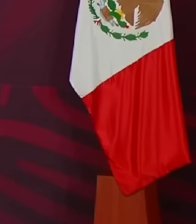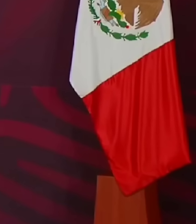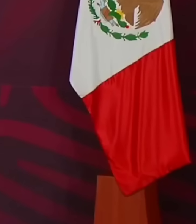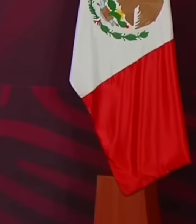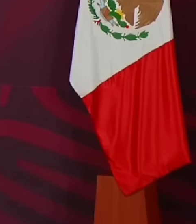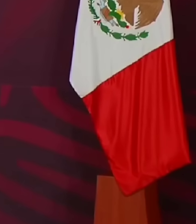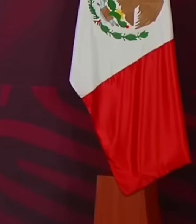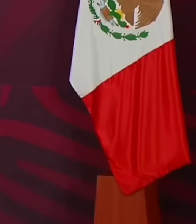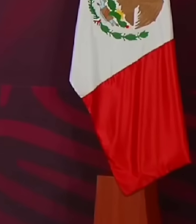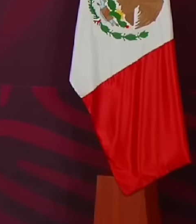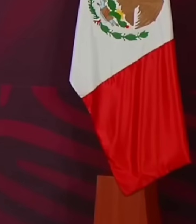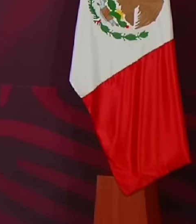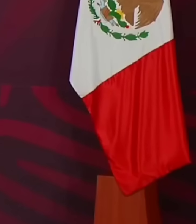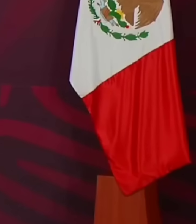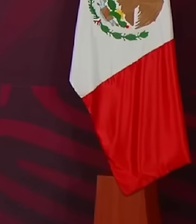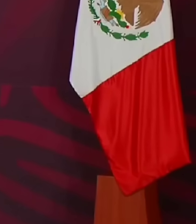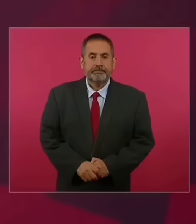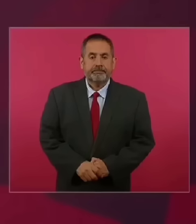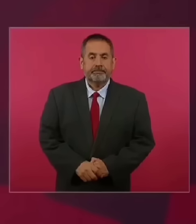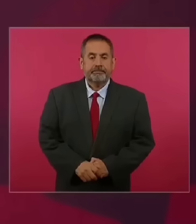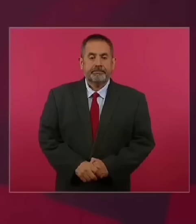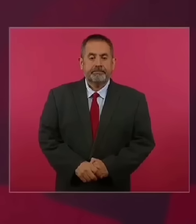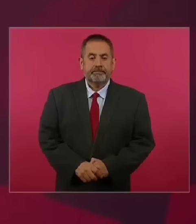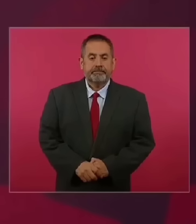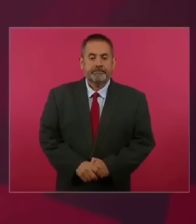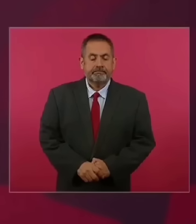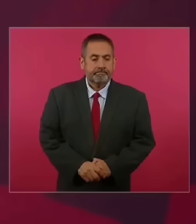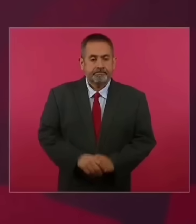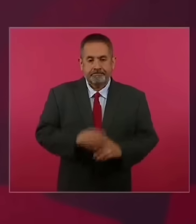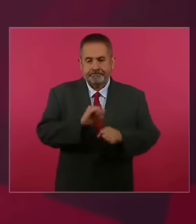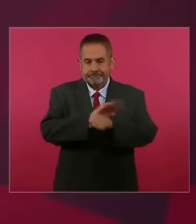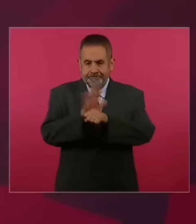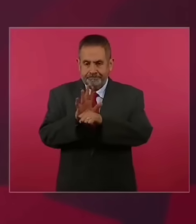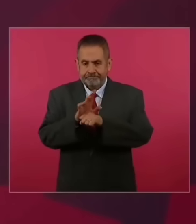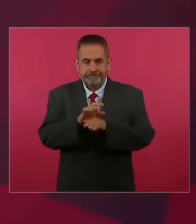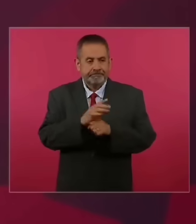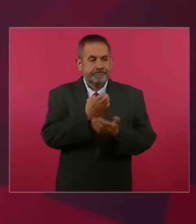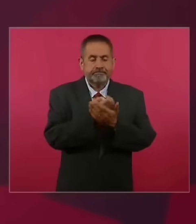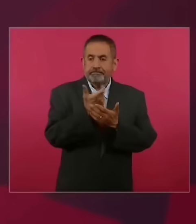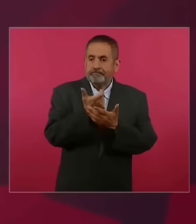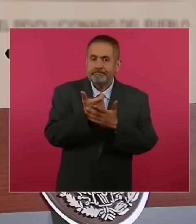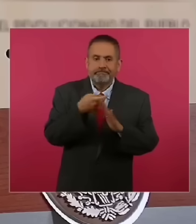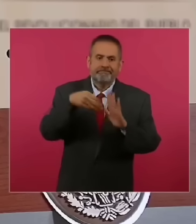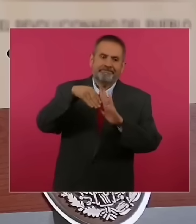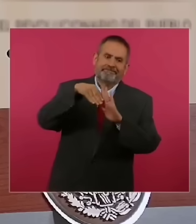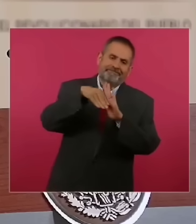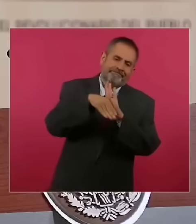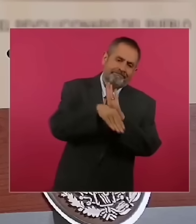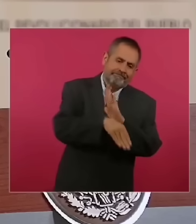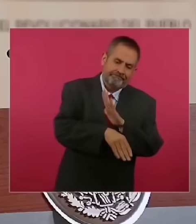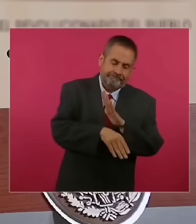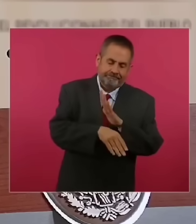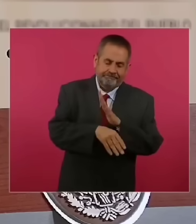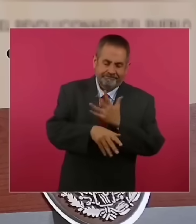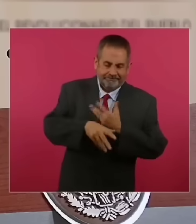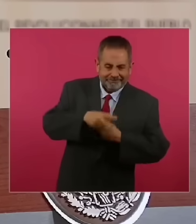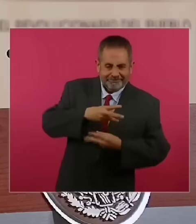años 30 del siglo pasado, se cayó la economía y